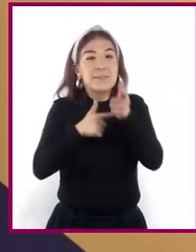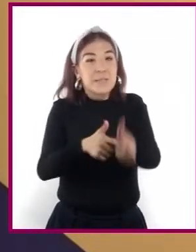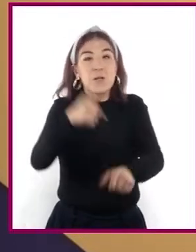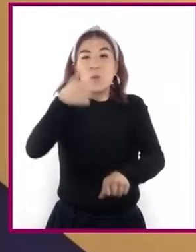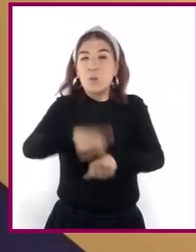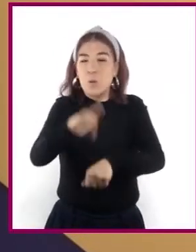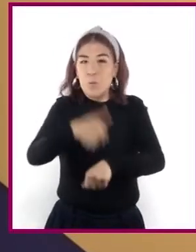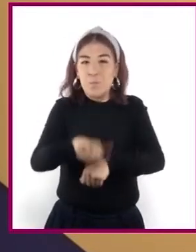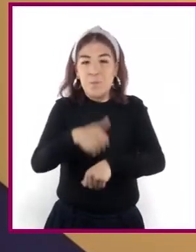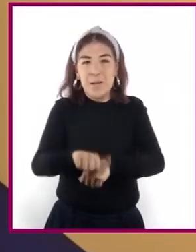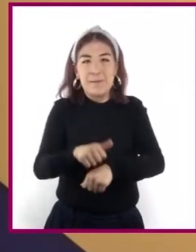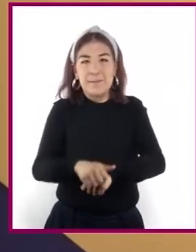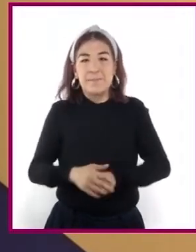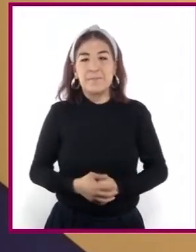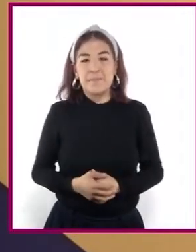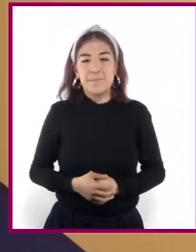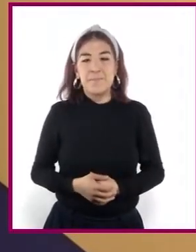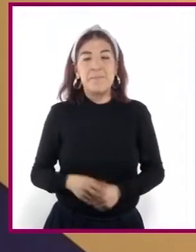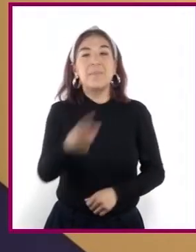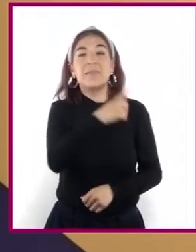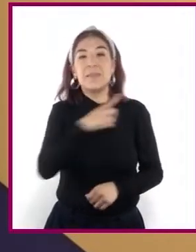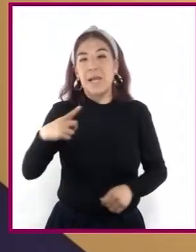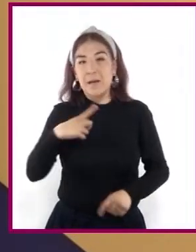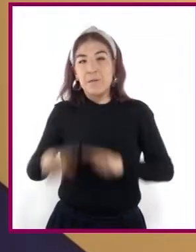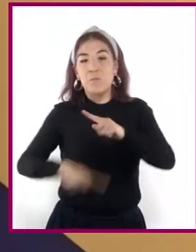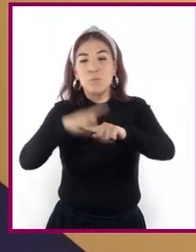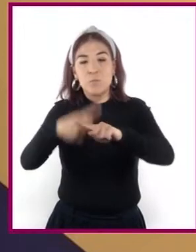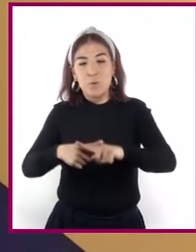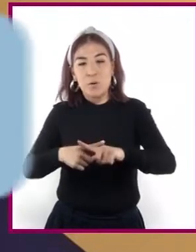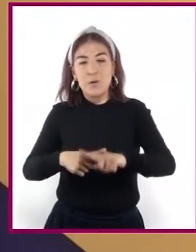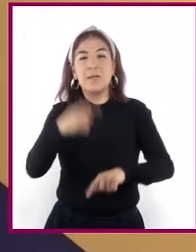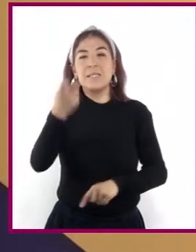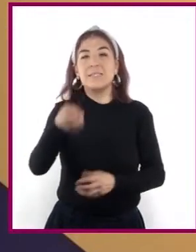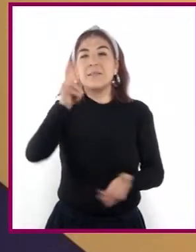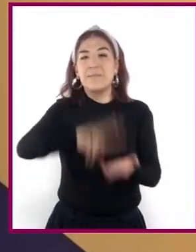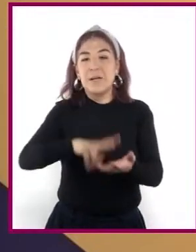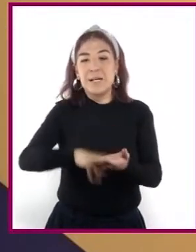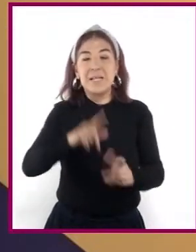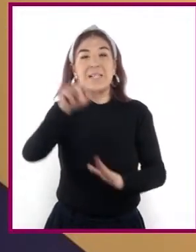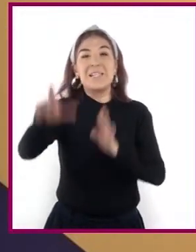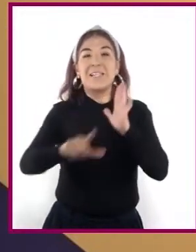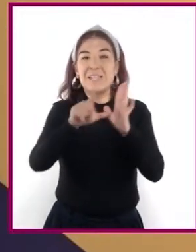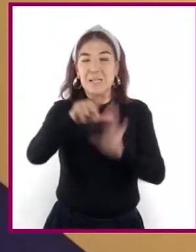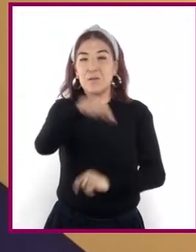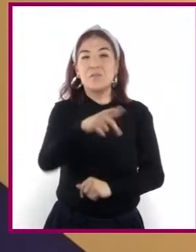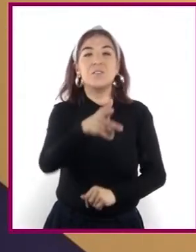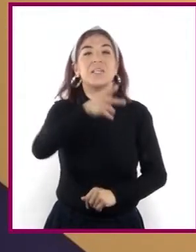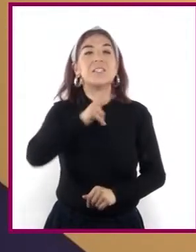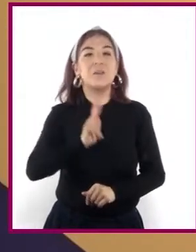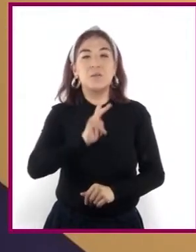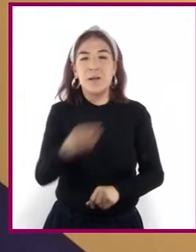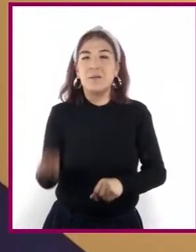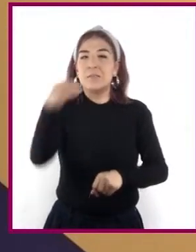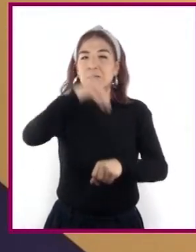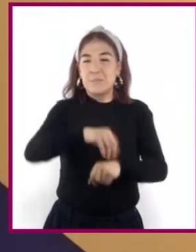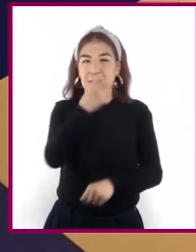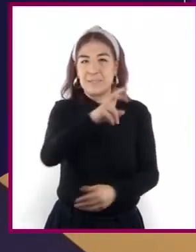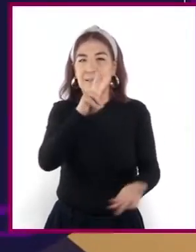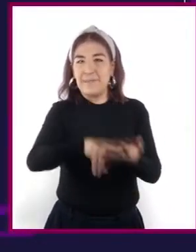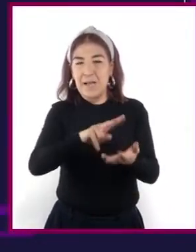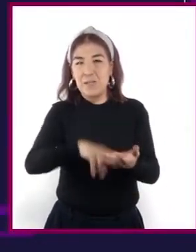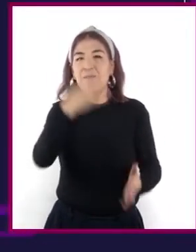de proporcionalidad, se debe multiplicar por la cantidad de litros de gasolina que corresponda a los